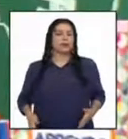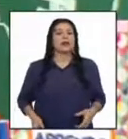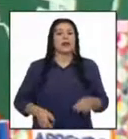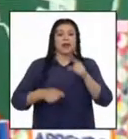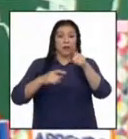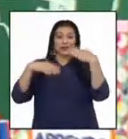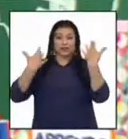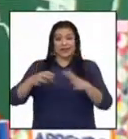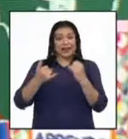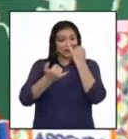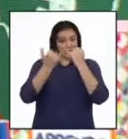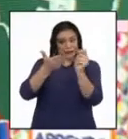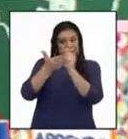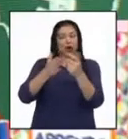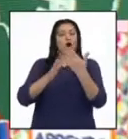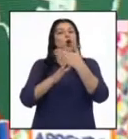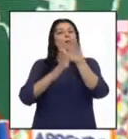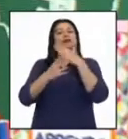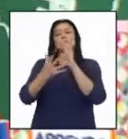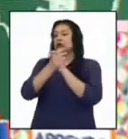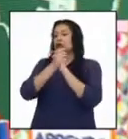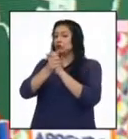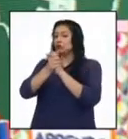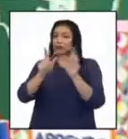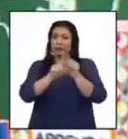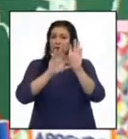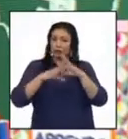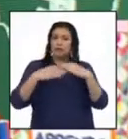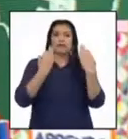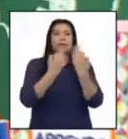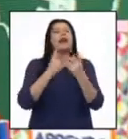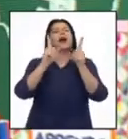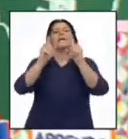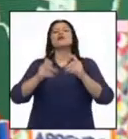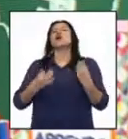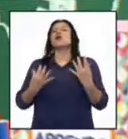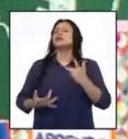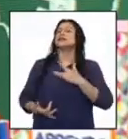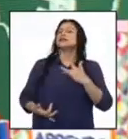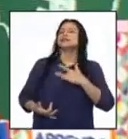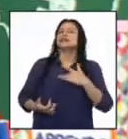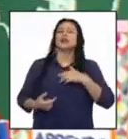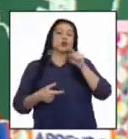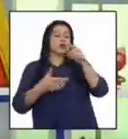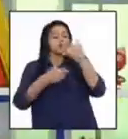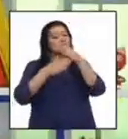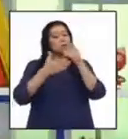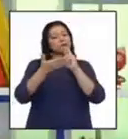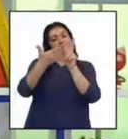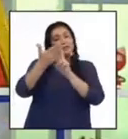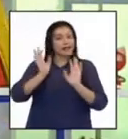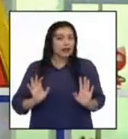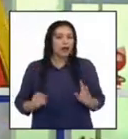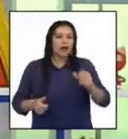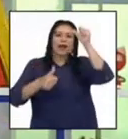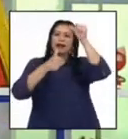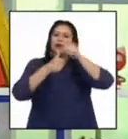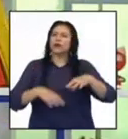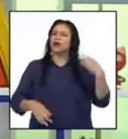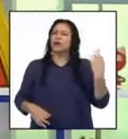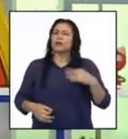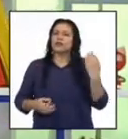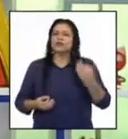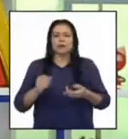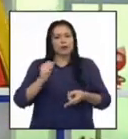Cuando esté terminado, compártelo con tus amistades y familiares. Pregúntales cómo se sintieron con lo que les compartiste. Recuerda, como siempre, guardar